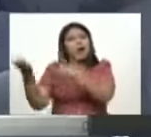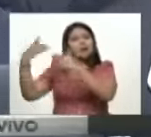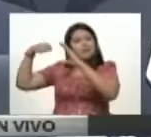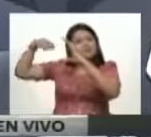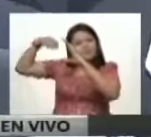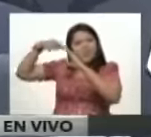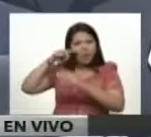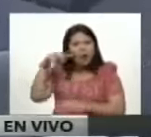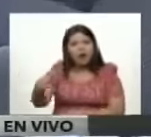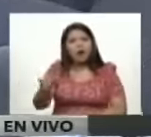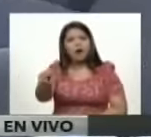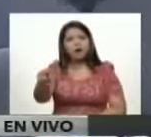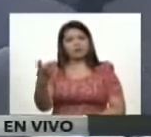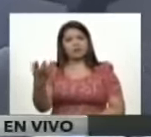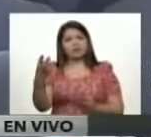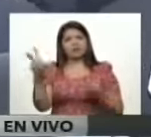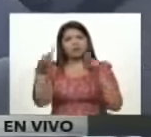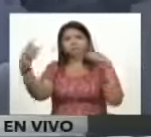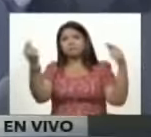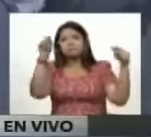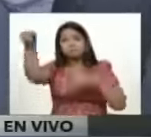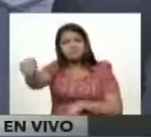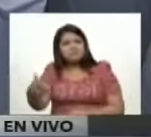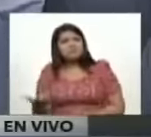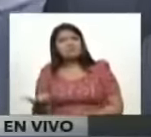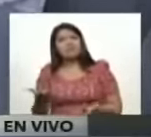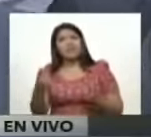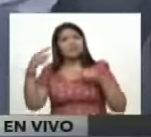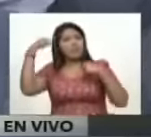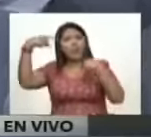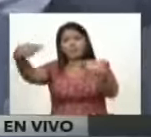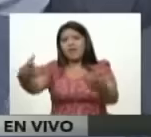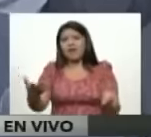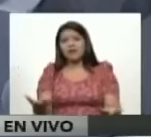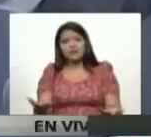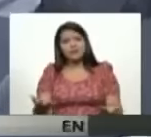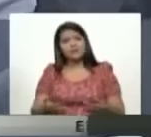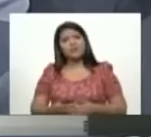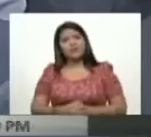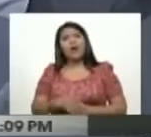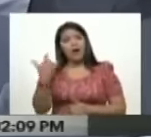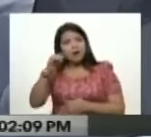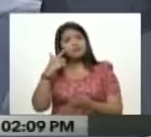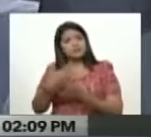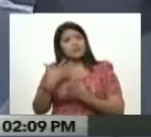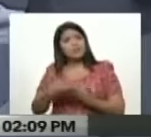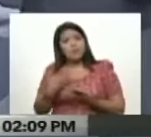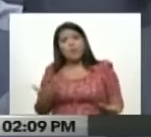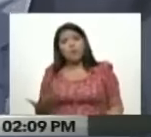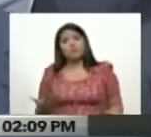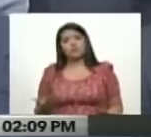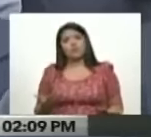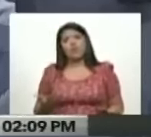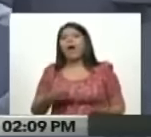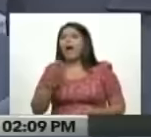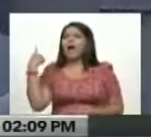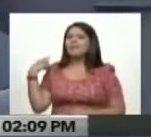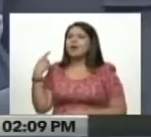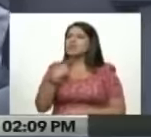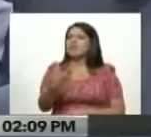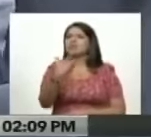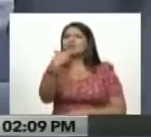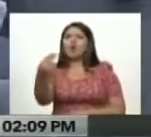lo que está en el diario de debates de esta asamblea y hay cosas más... testimonios audiovisuales de cuando ellos votaban en contra.